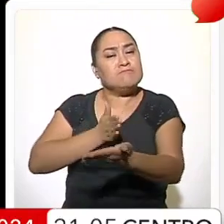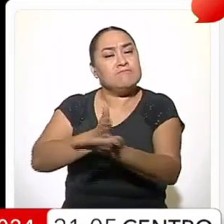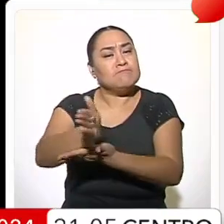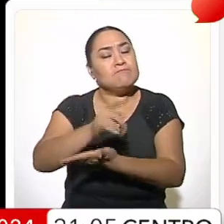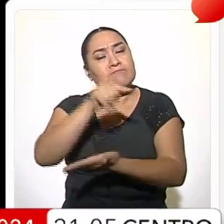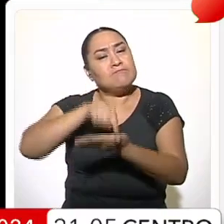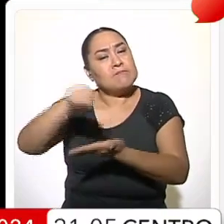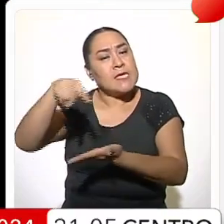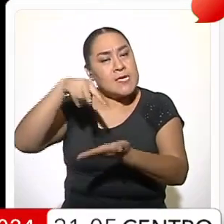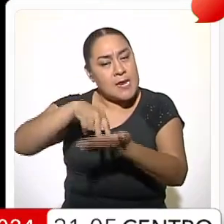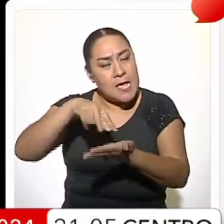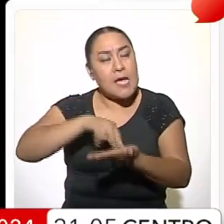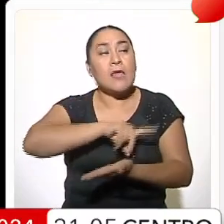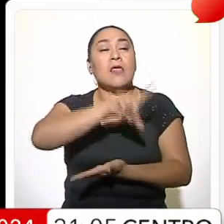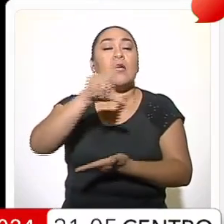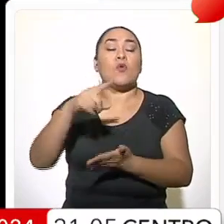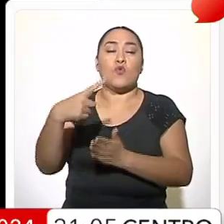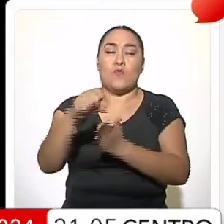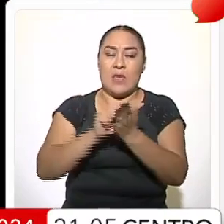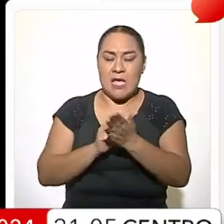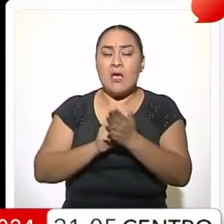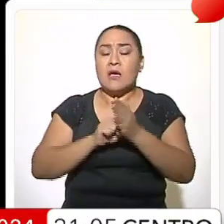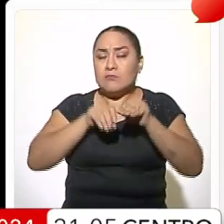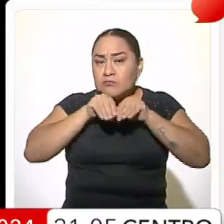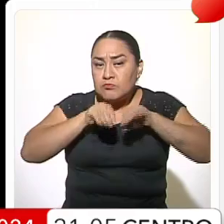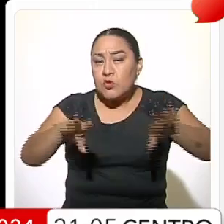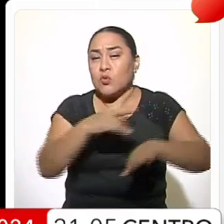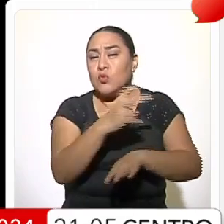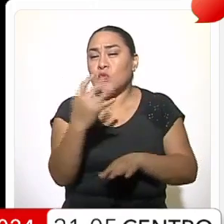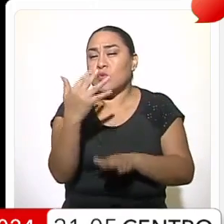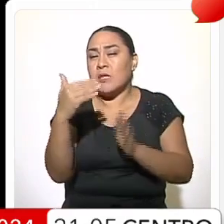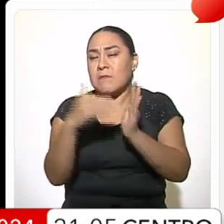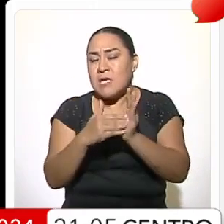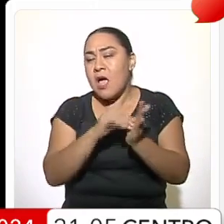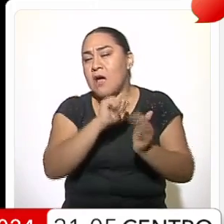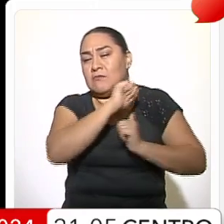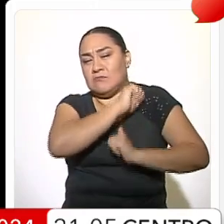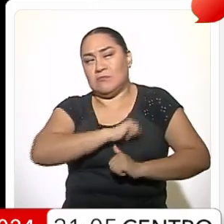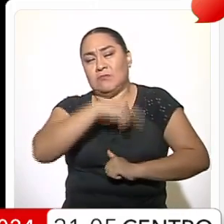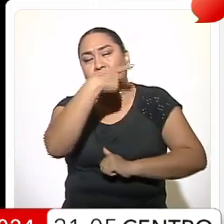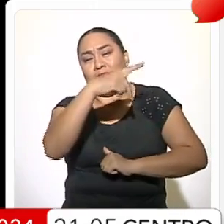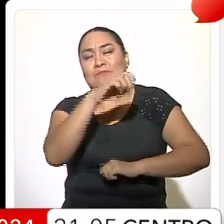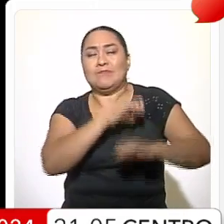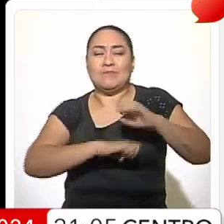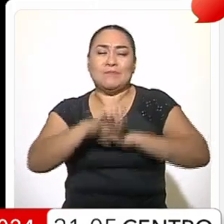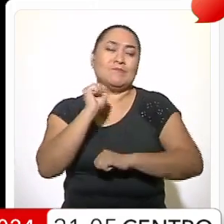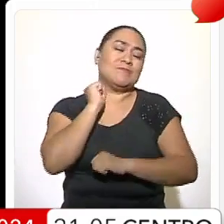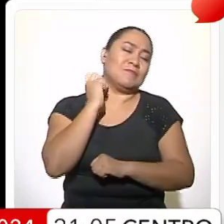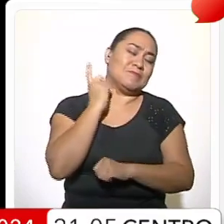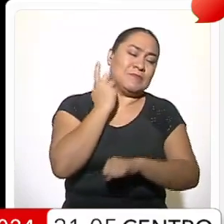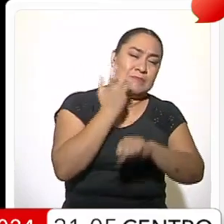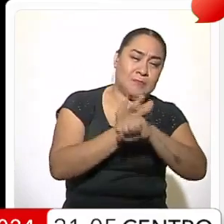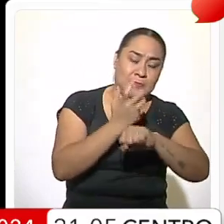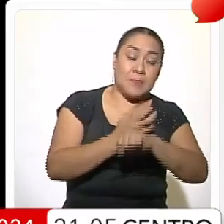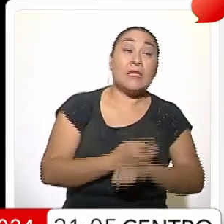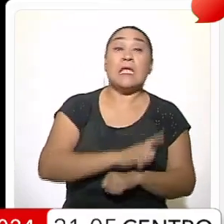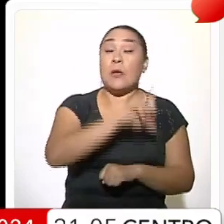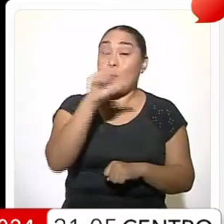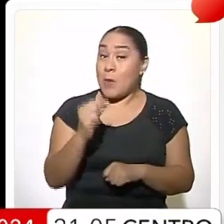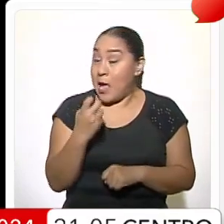Irak. Y un mes después, el contenido de 250.000 cables diplomáticos estadounidenses. Desde ese